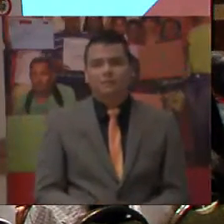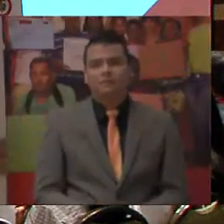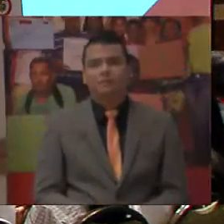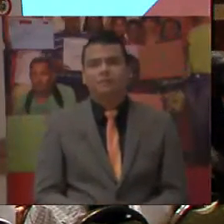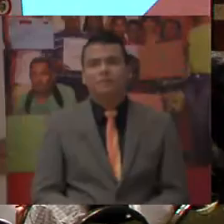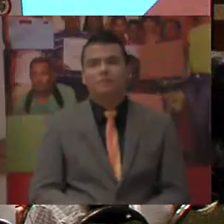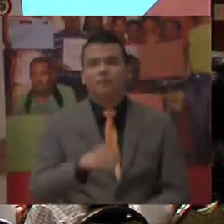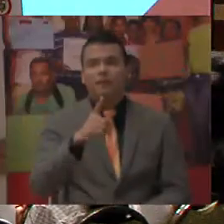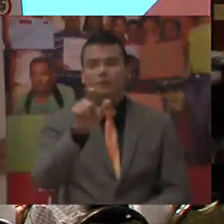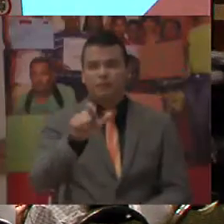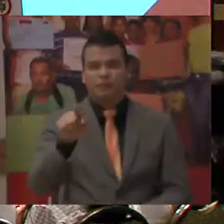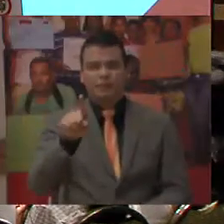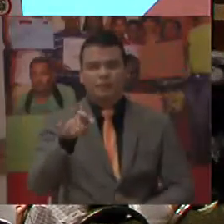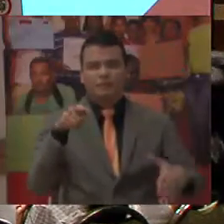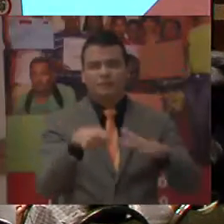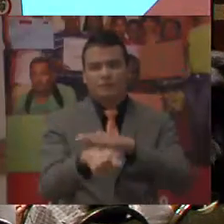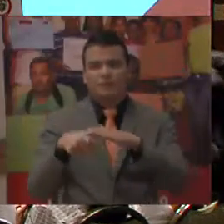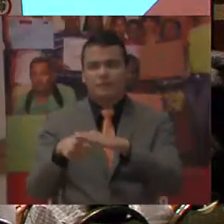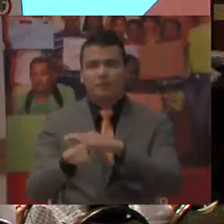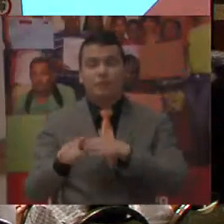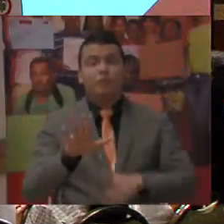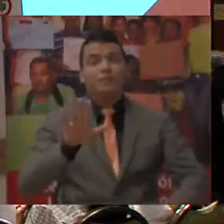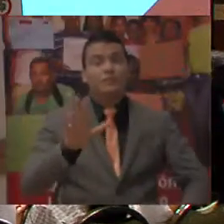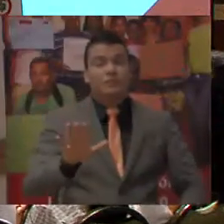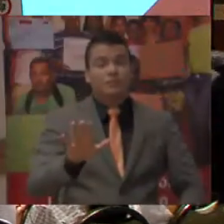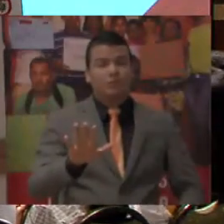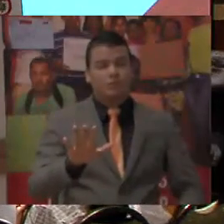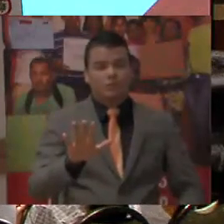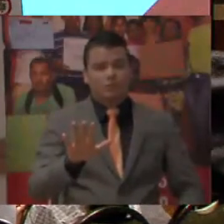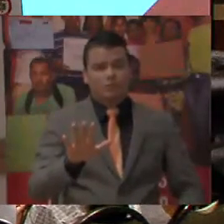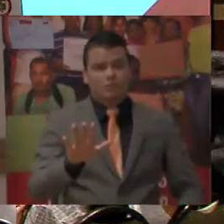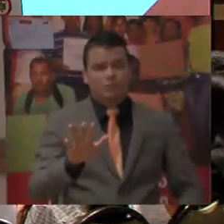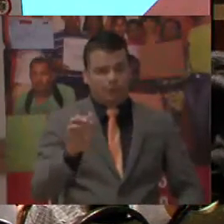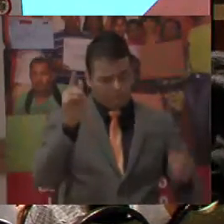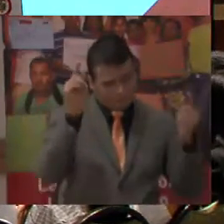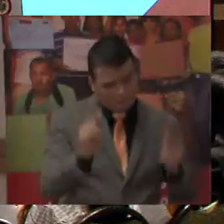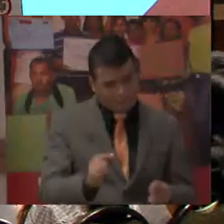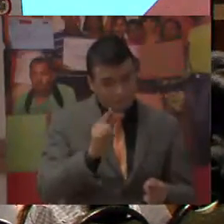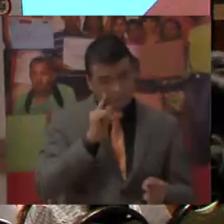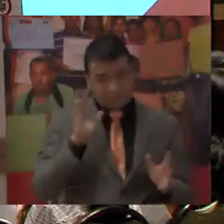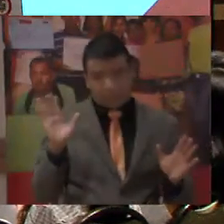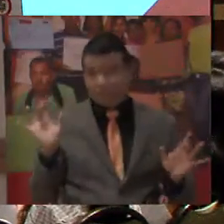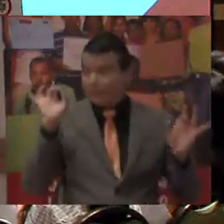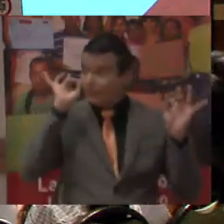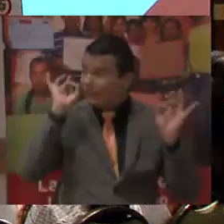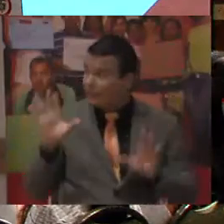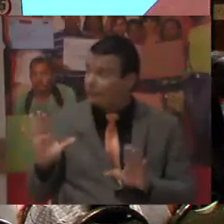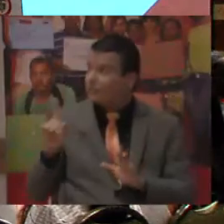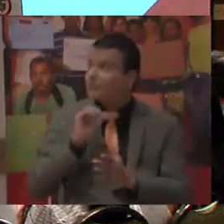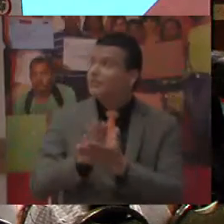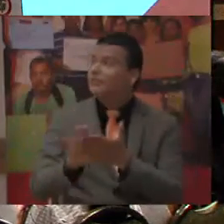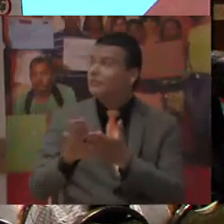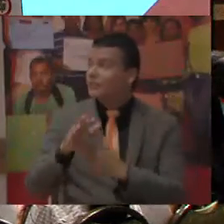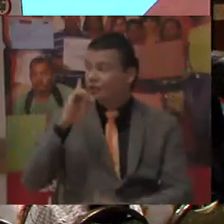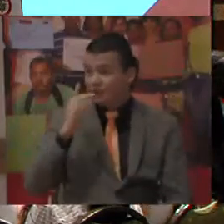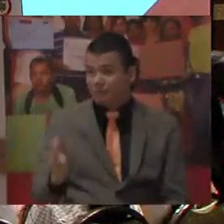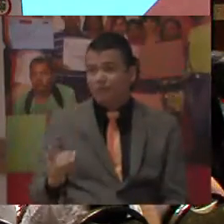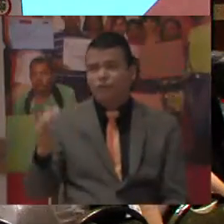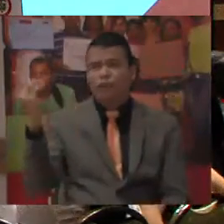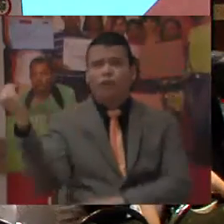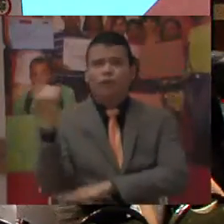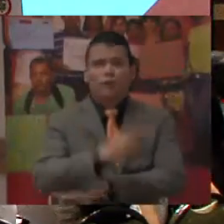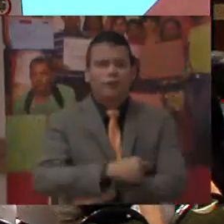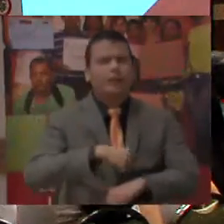6 muertes violentas dicen las estadísticas, de las cuales 5 de ellas, bueno, las estadísticas las miramos. No, eso sí es gravísimo, no, yo te lo digo porque trabajo todo el día en